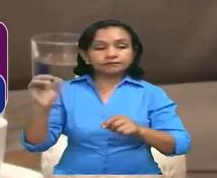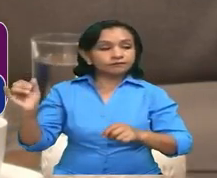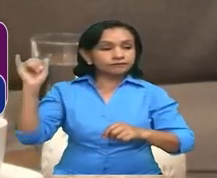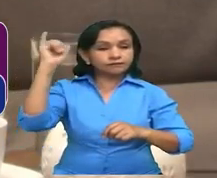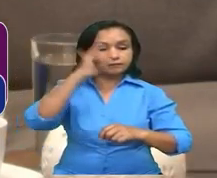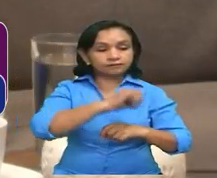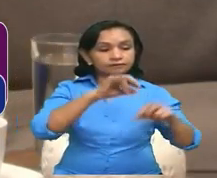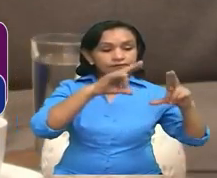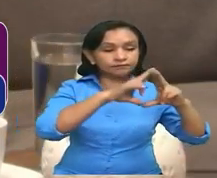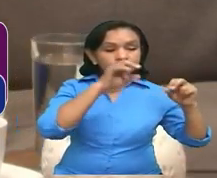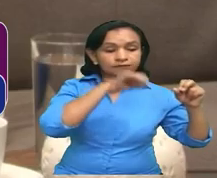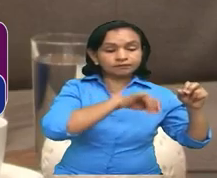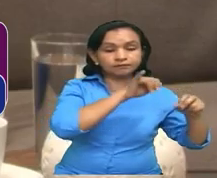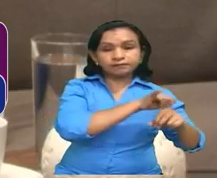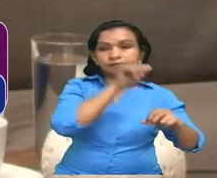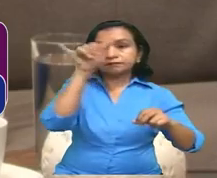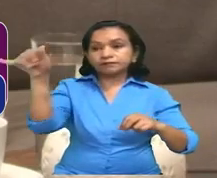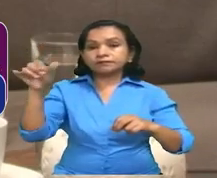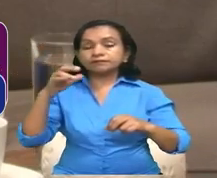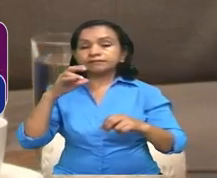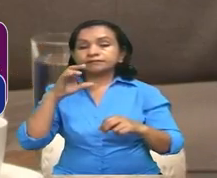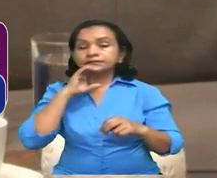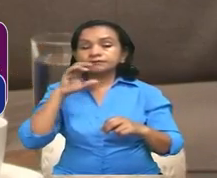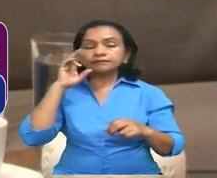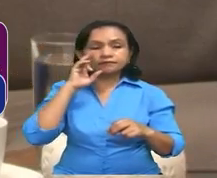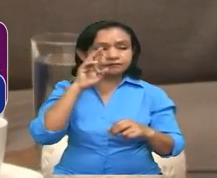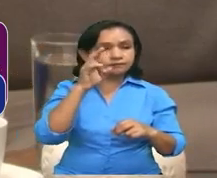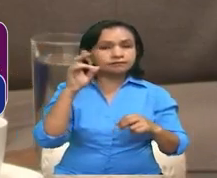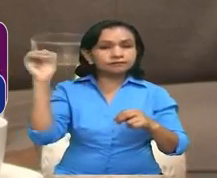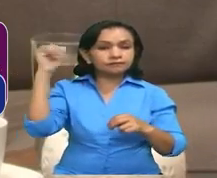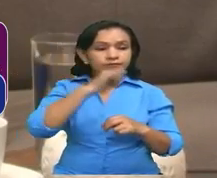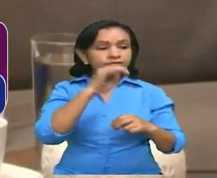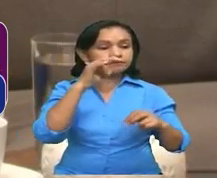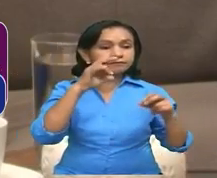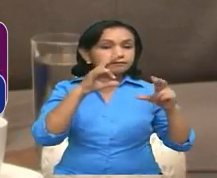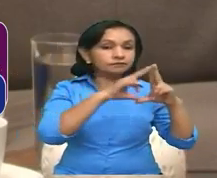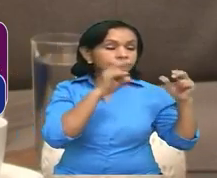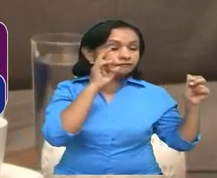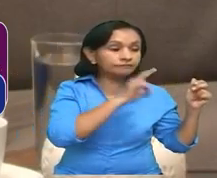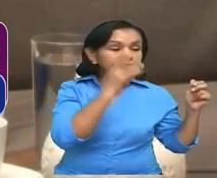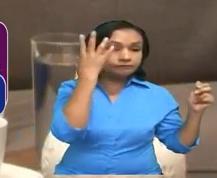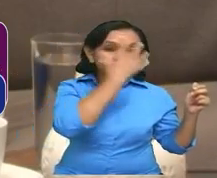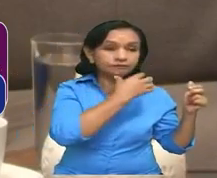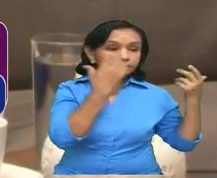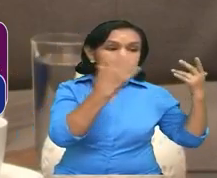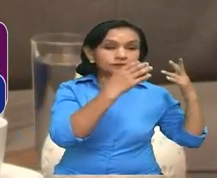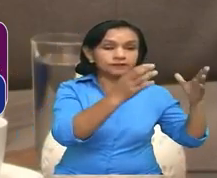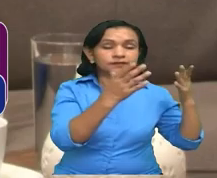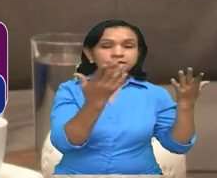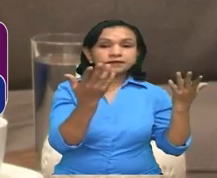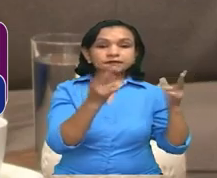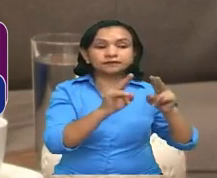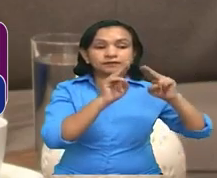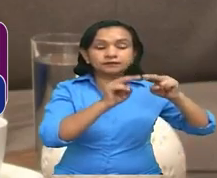atractivos, qué cosas teníamos para vender de ese país hermano, y Avanatur y